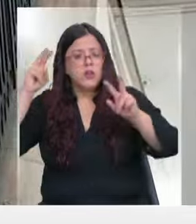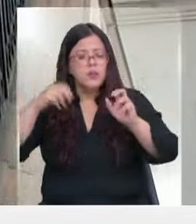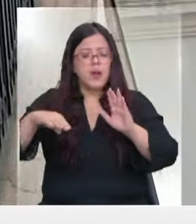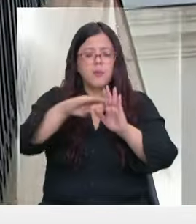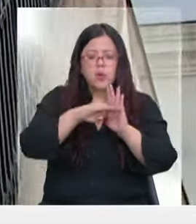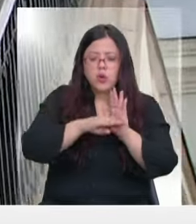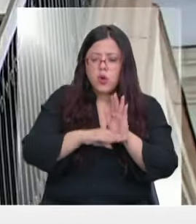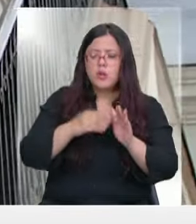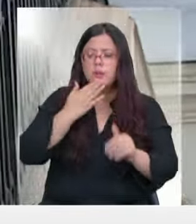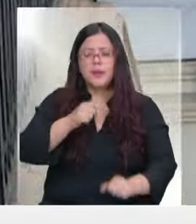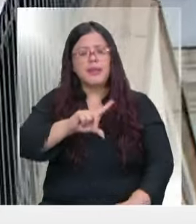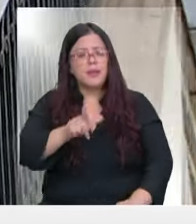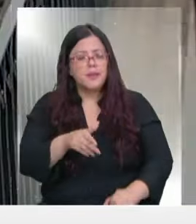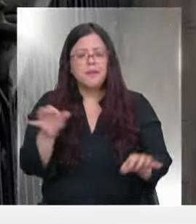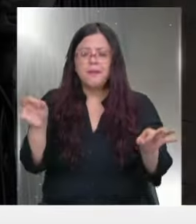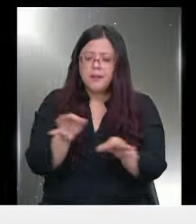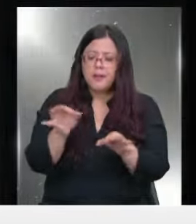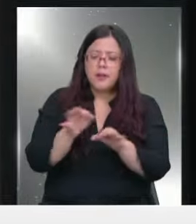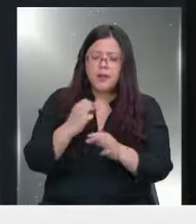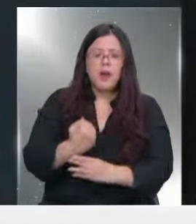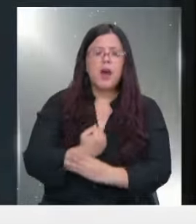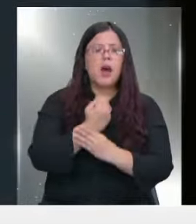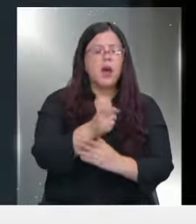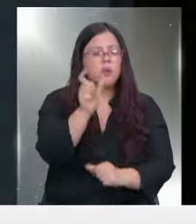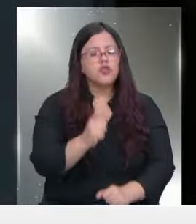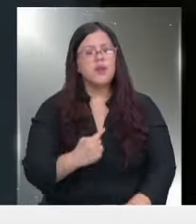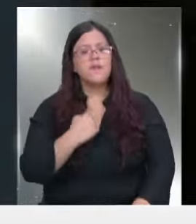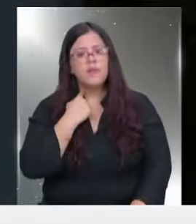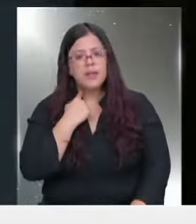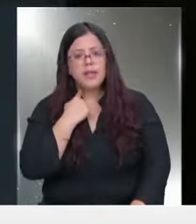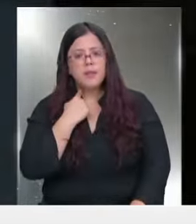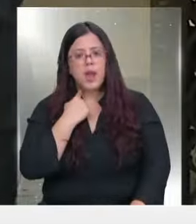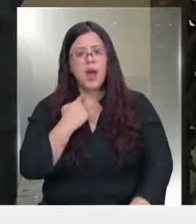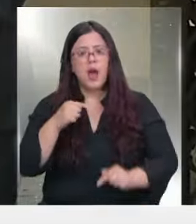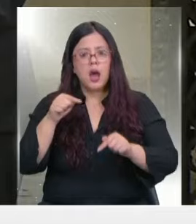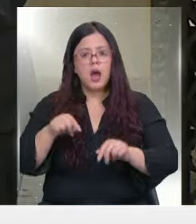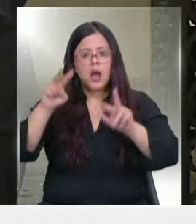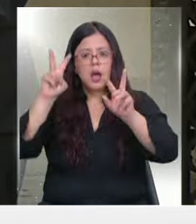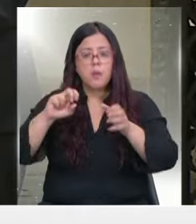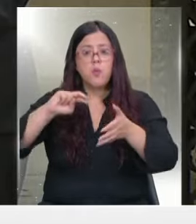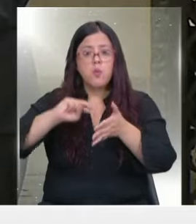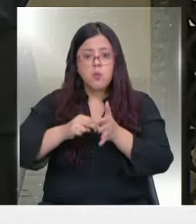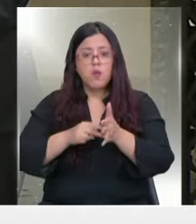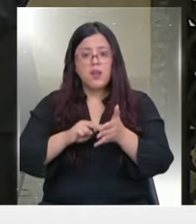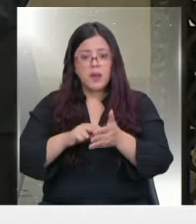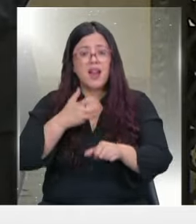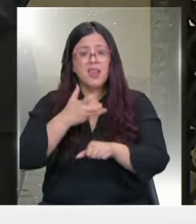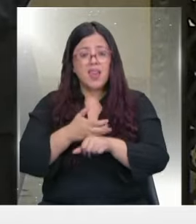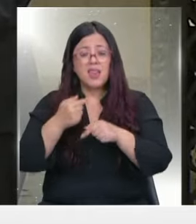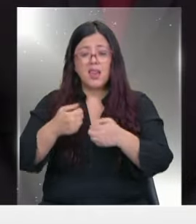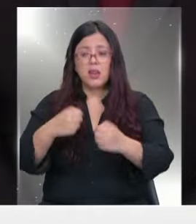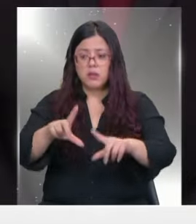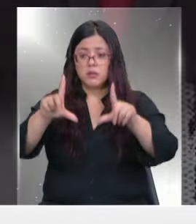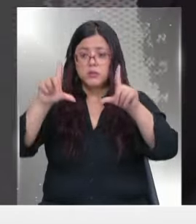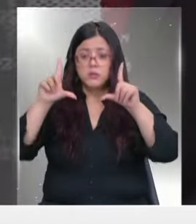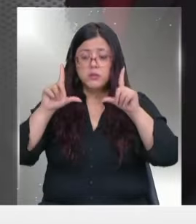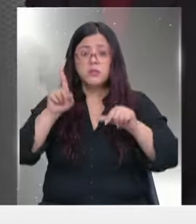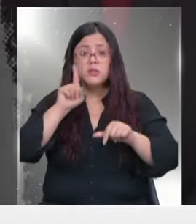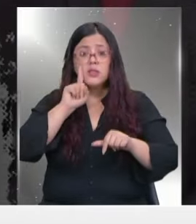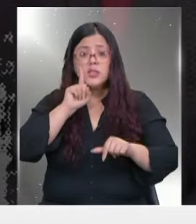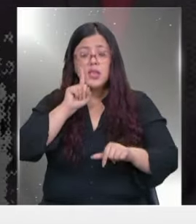protocolos y demora inexplicable para ir en ayuda de la víctima. Señales de una crisis que tiene como protagonista